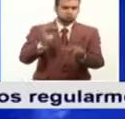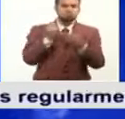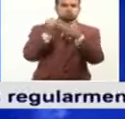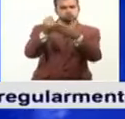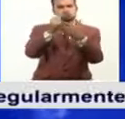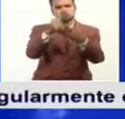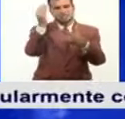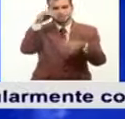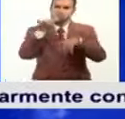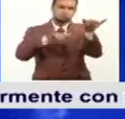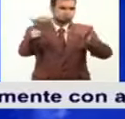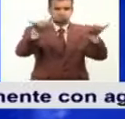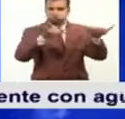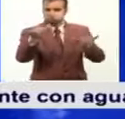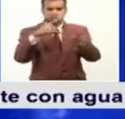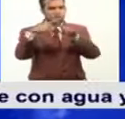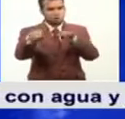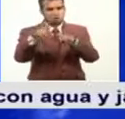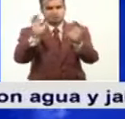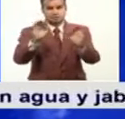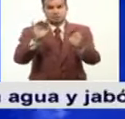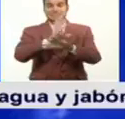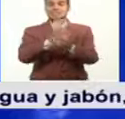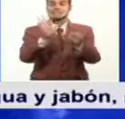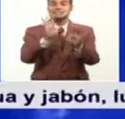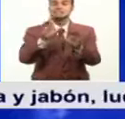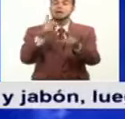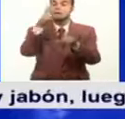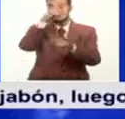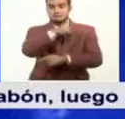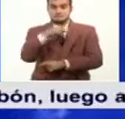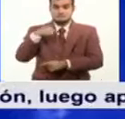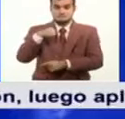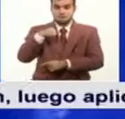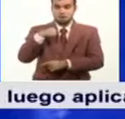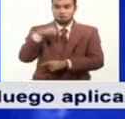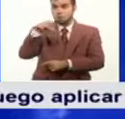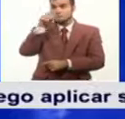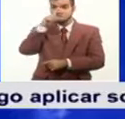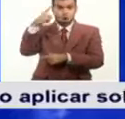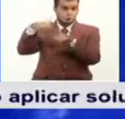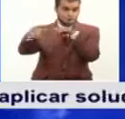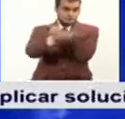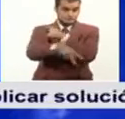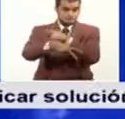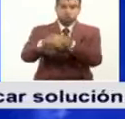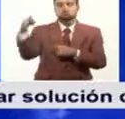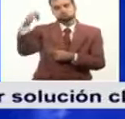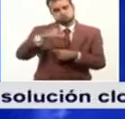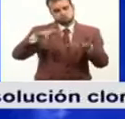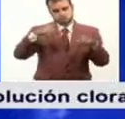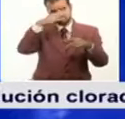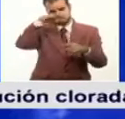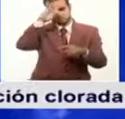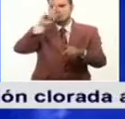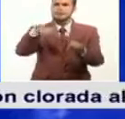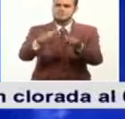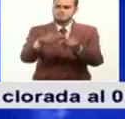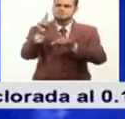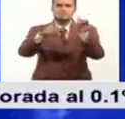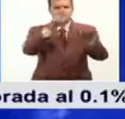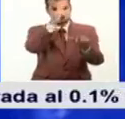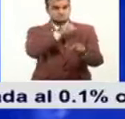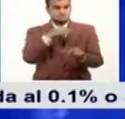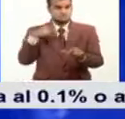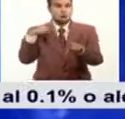actividad, que se encuentran en Cuba después de haber regresado y a los que se encuentran en el exterior cumpliendo